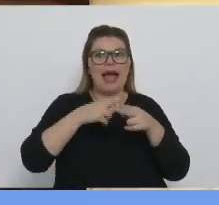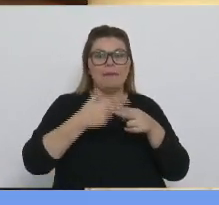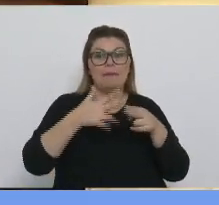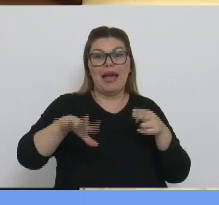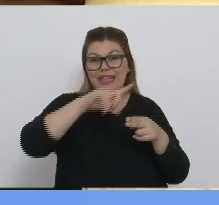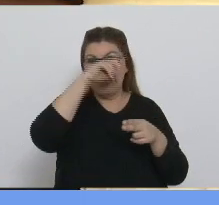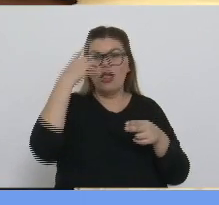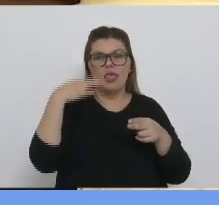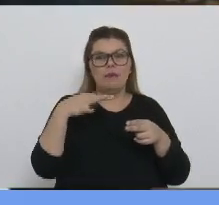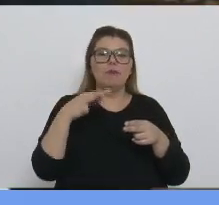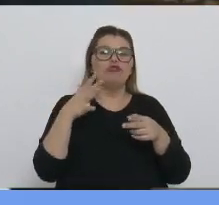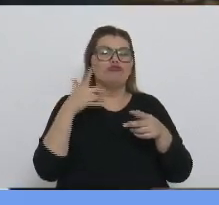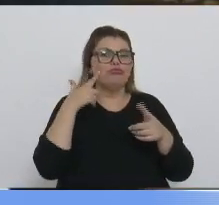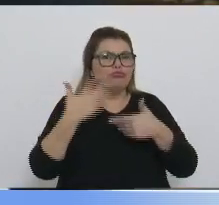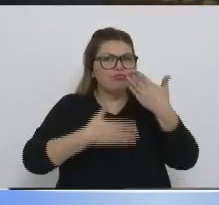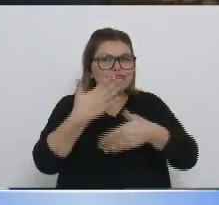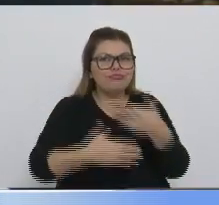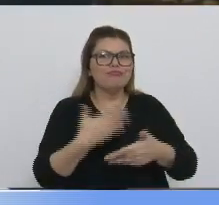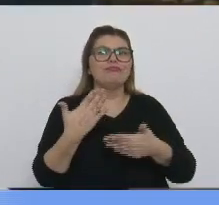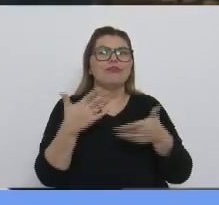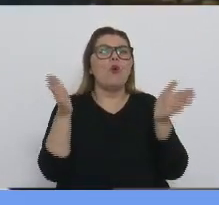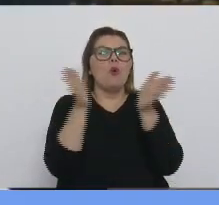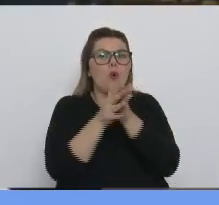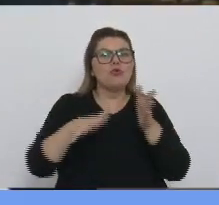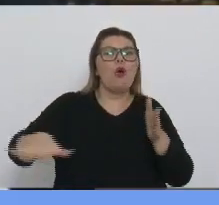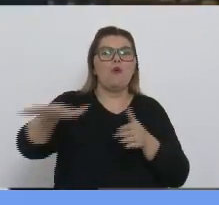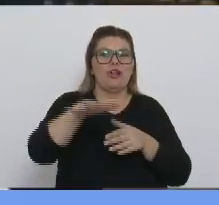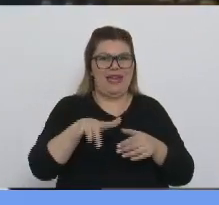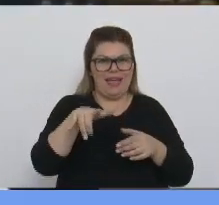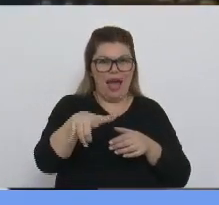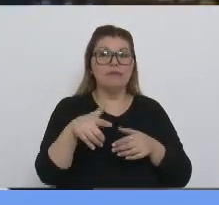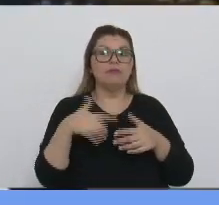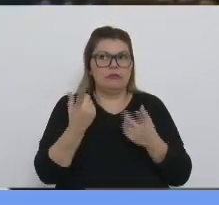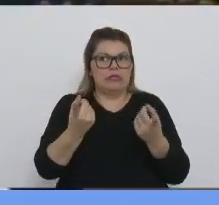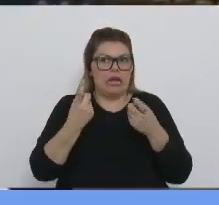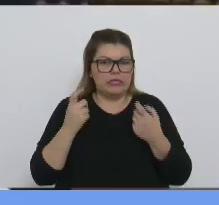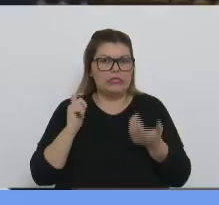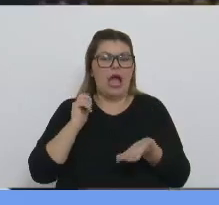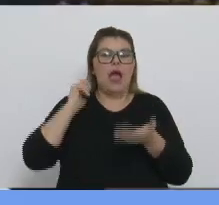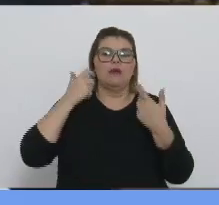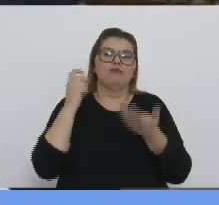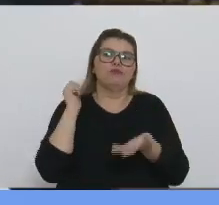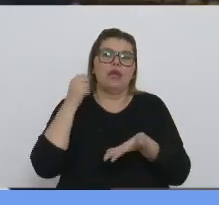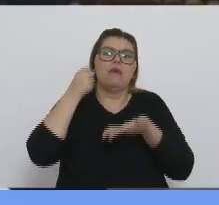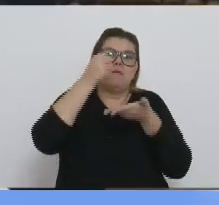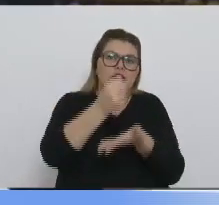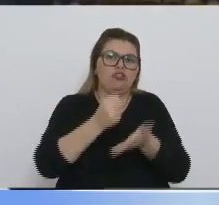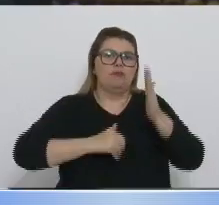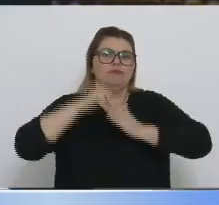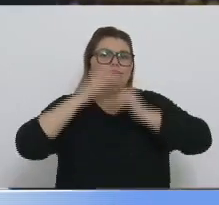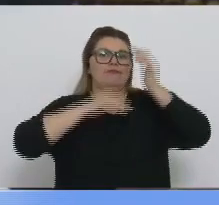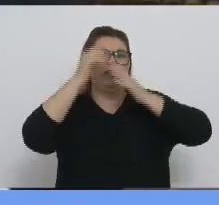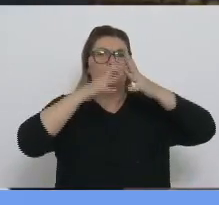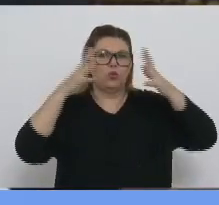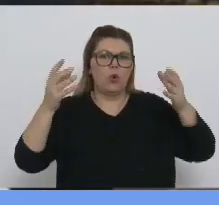de la mano de las comunidades locales para ello será necesaria inversión en infraestructura para lograr la accesibilidad del